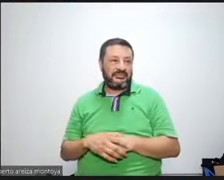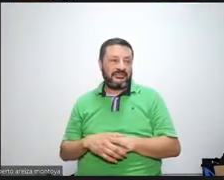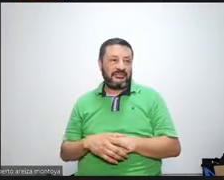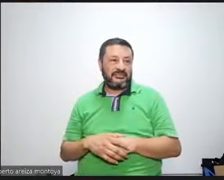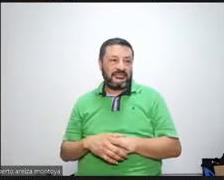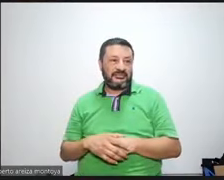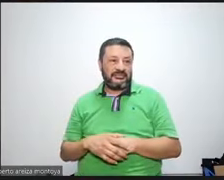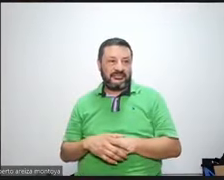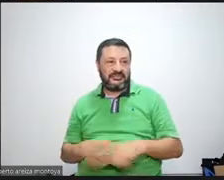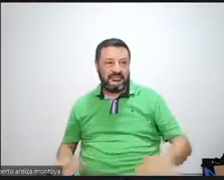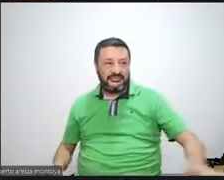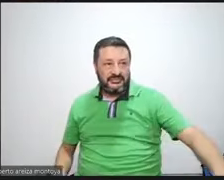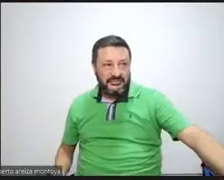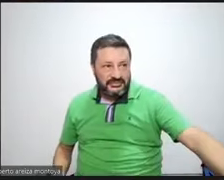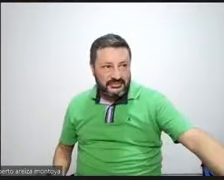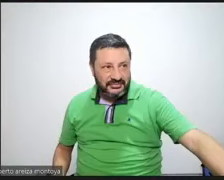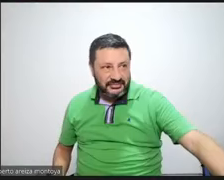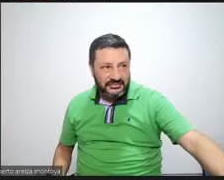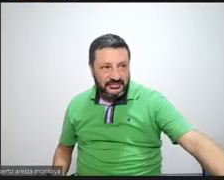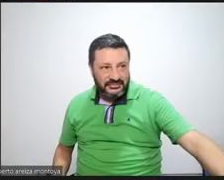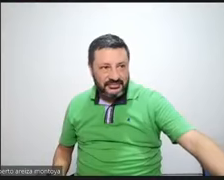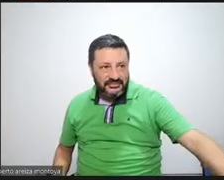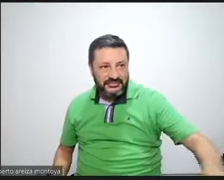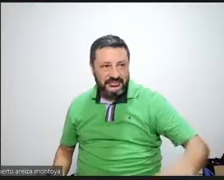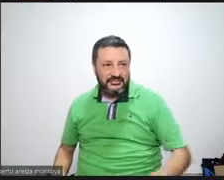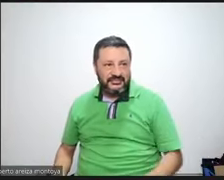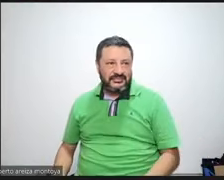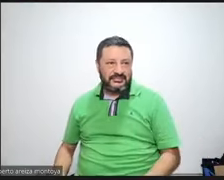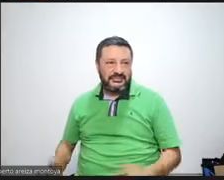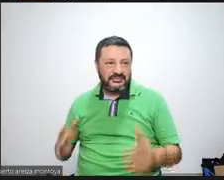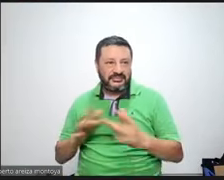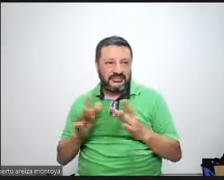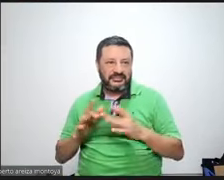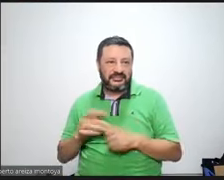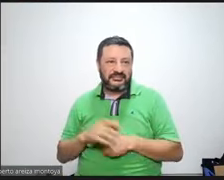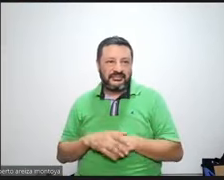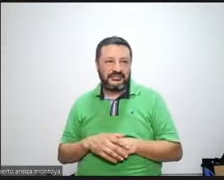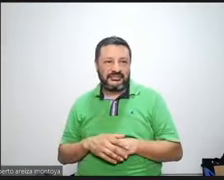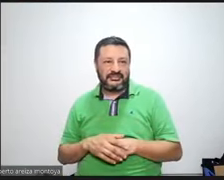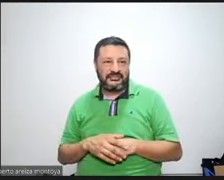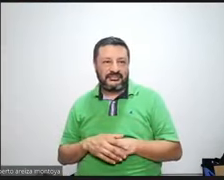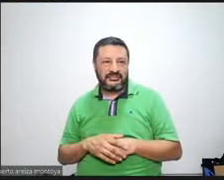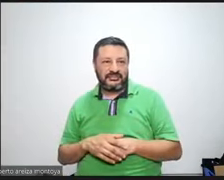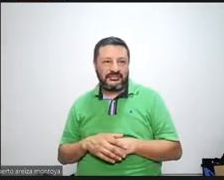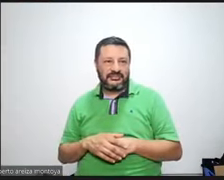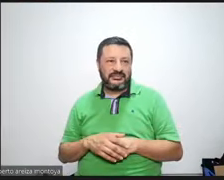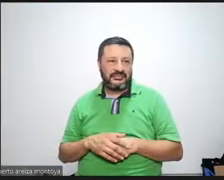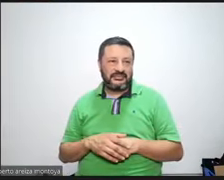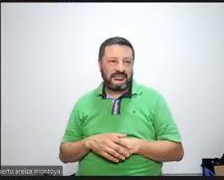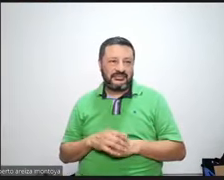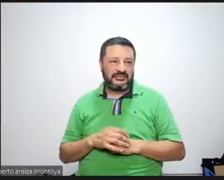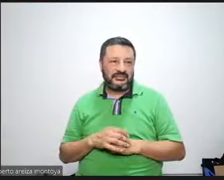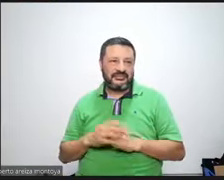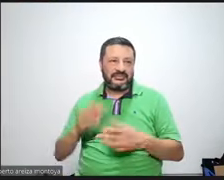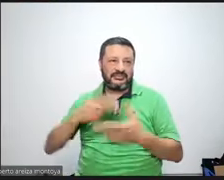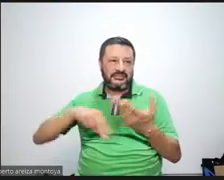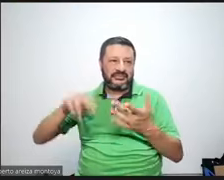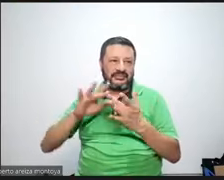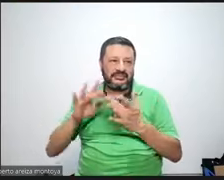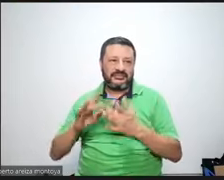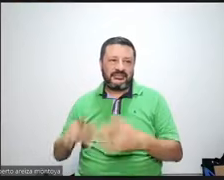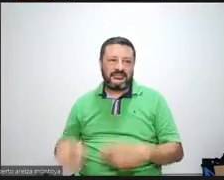cabeza que Gina diga que se salió de natación porque era muy duro y se pasó para gimnasia, si es lo más duro que hay.